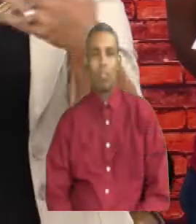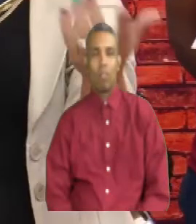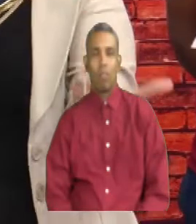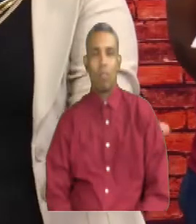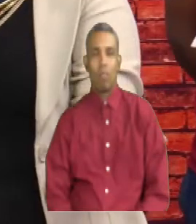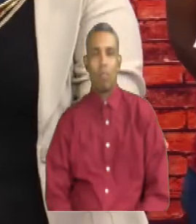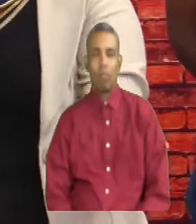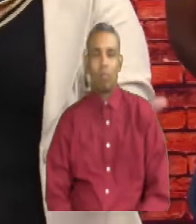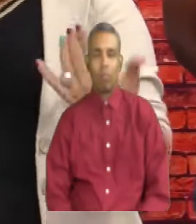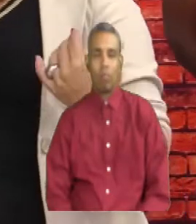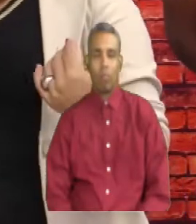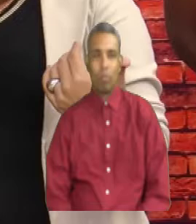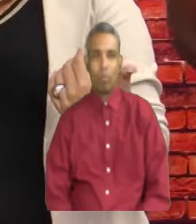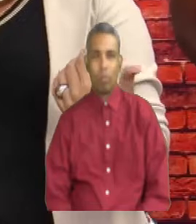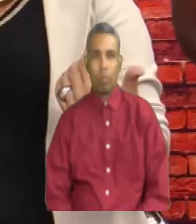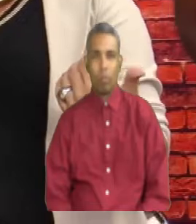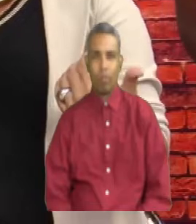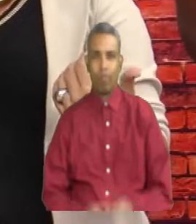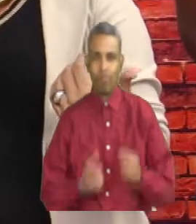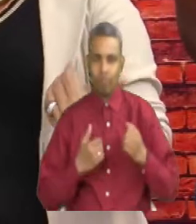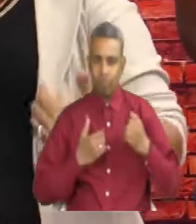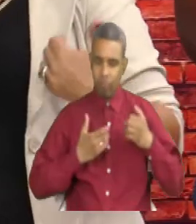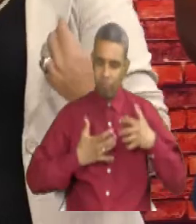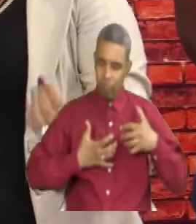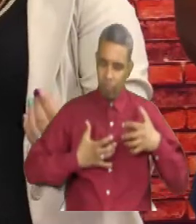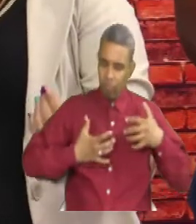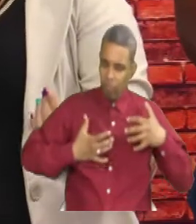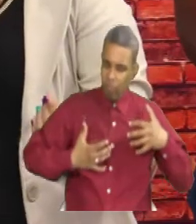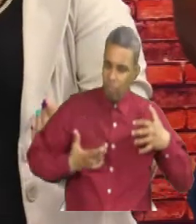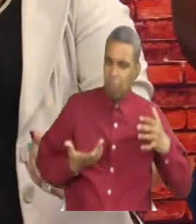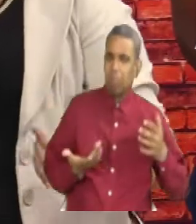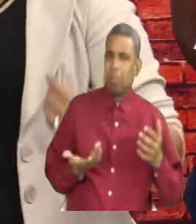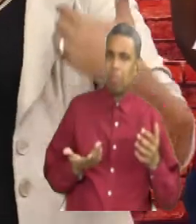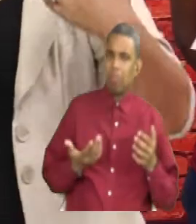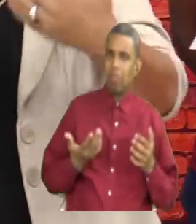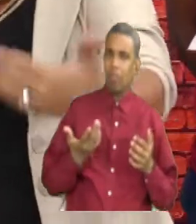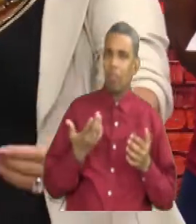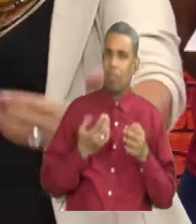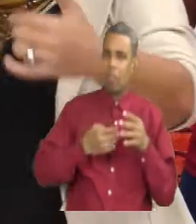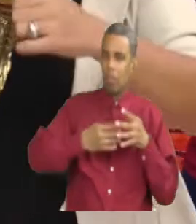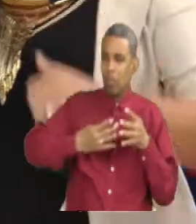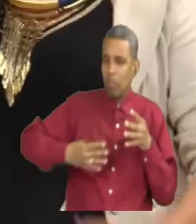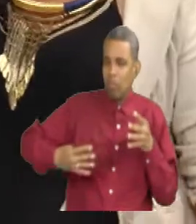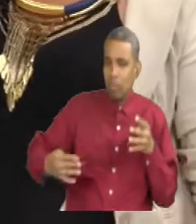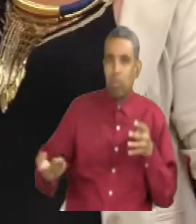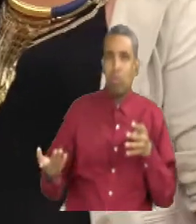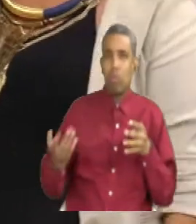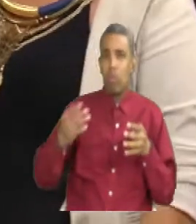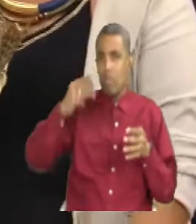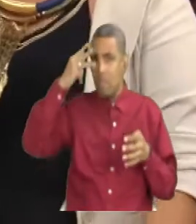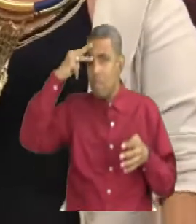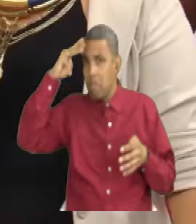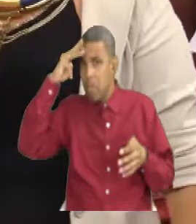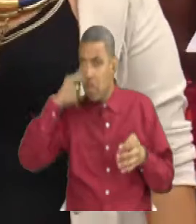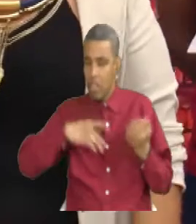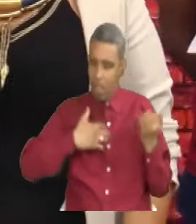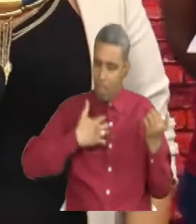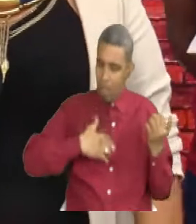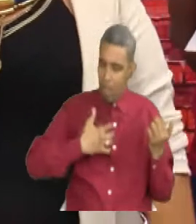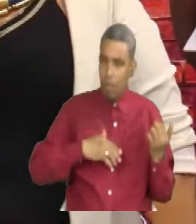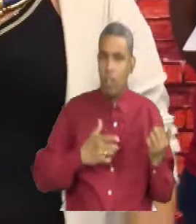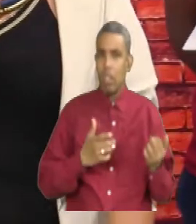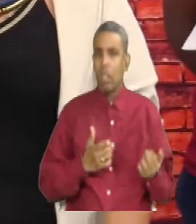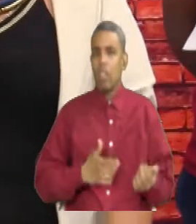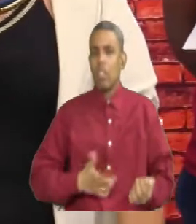vallenato, en la ranchera y todo, pues nos dan duro también a las mujeres, ya es hora de que las mujeres también nos defendamos. Ahora estar sola,